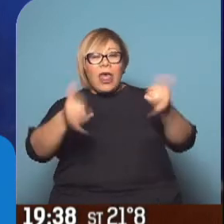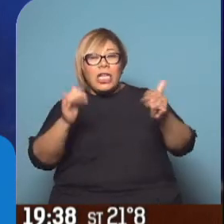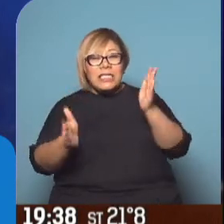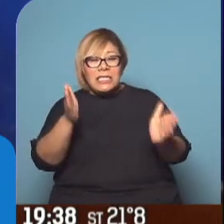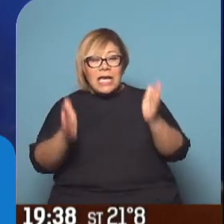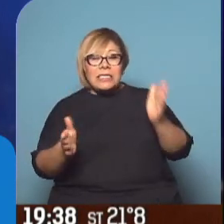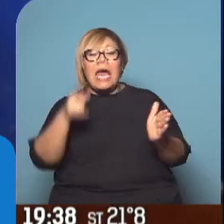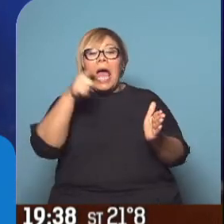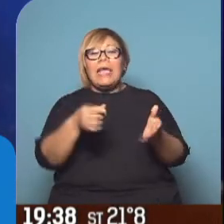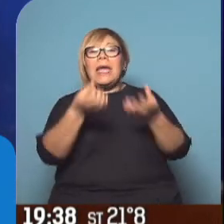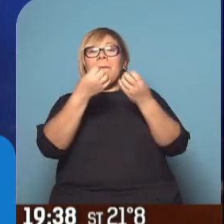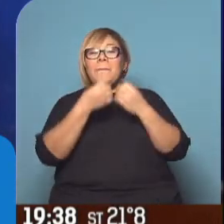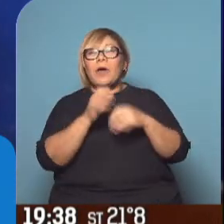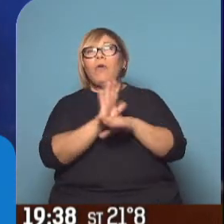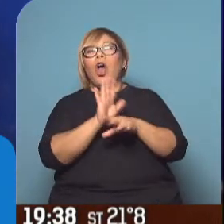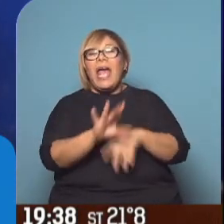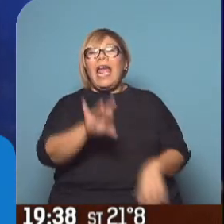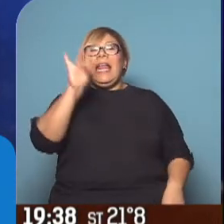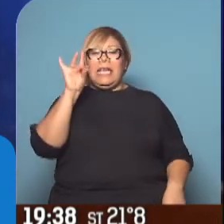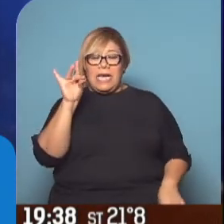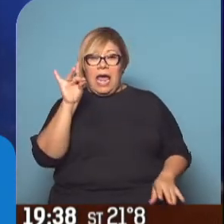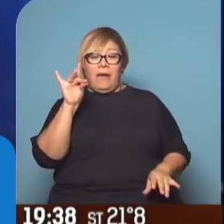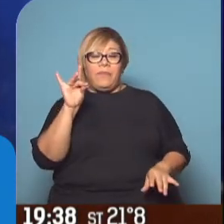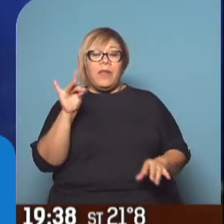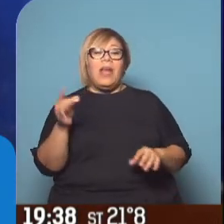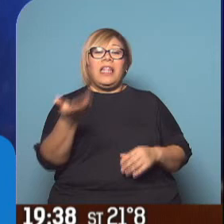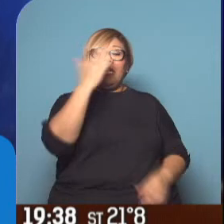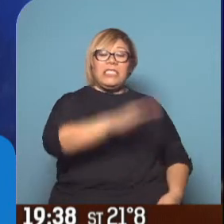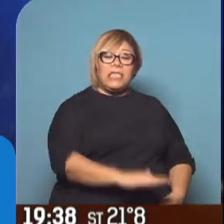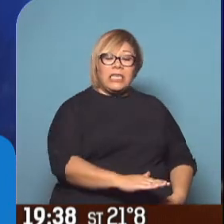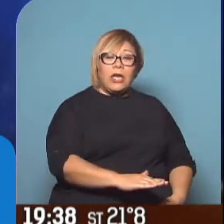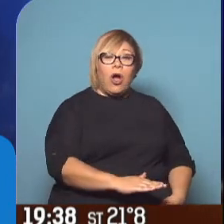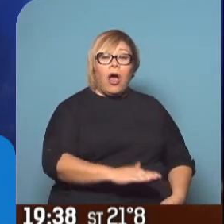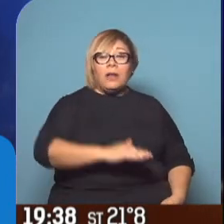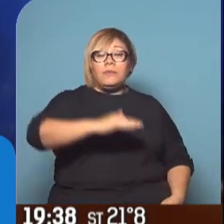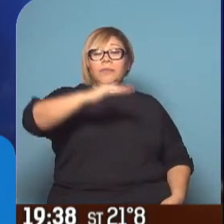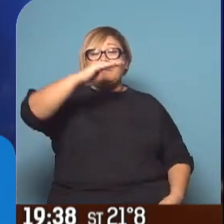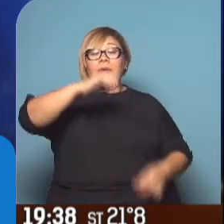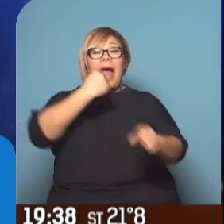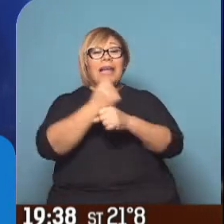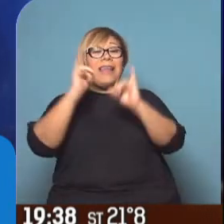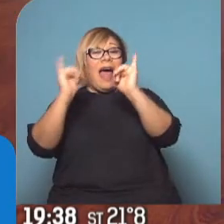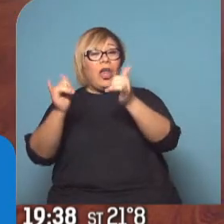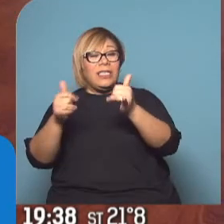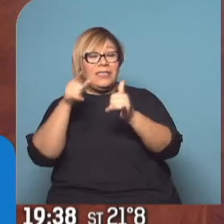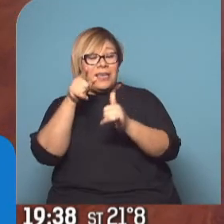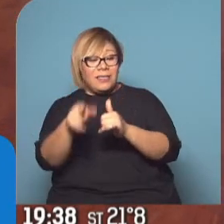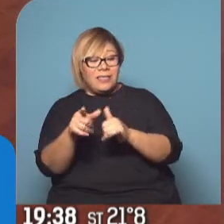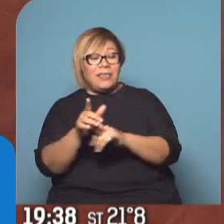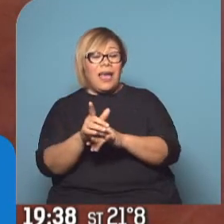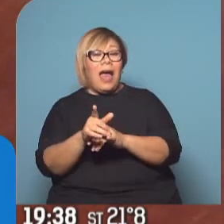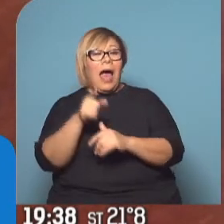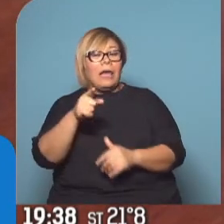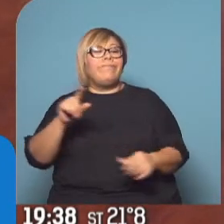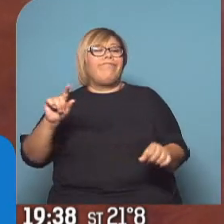definirla, y hasta en la adolescencia podía tener ambigüedades que eran tomadas como normales. Ahora, si al año y medio ya estamos hablando de una definición, me